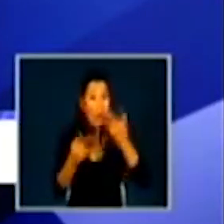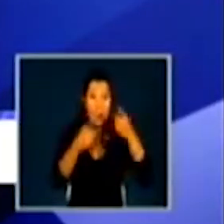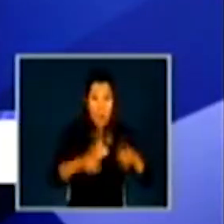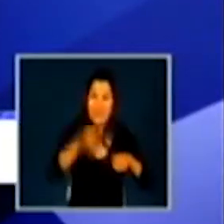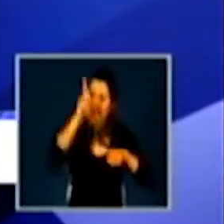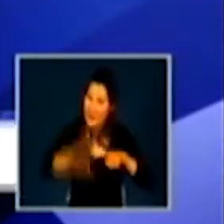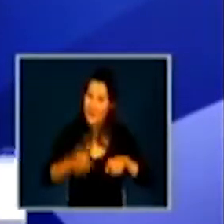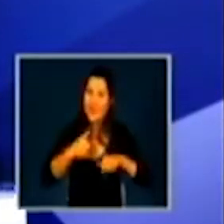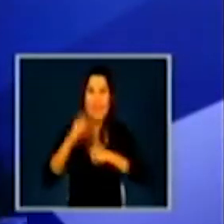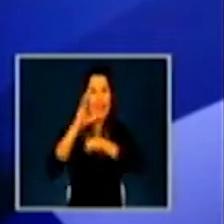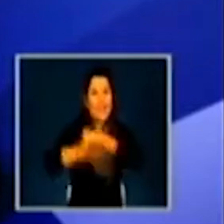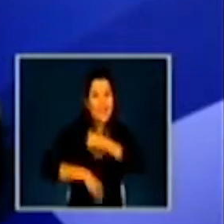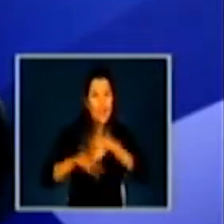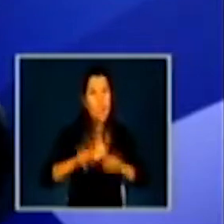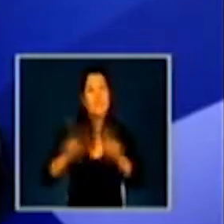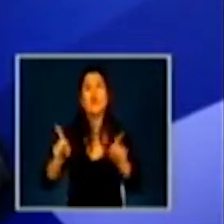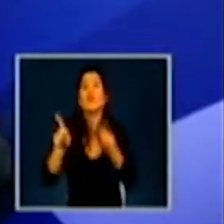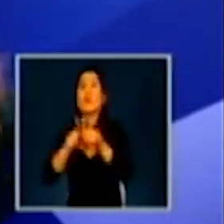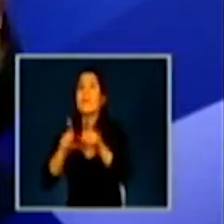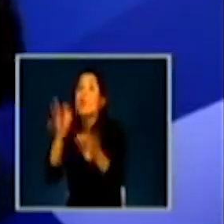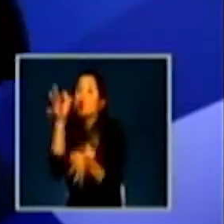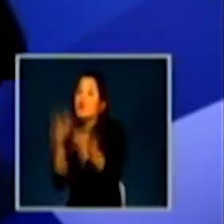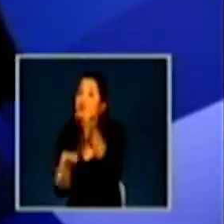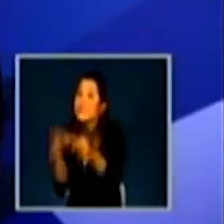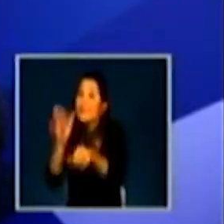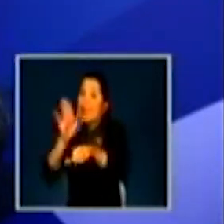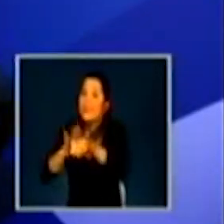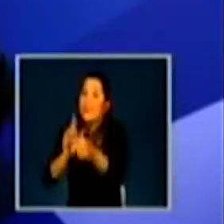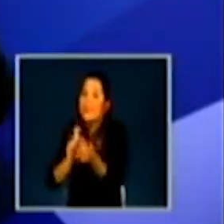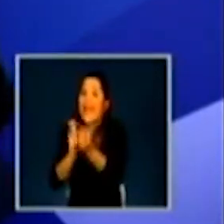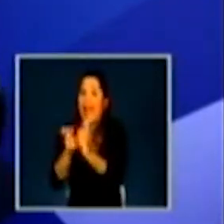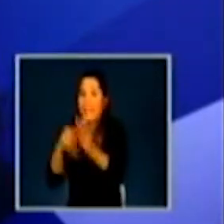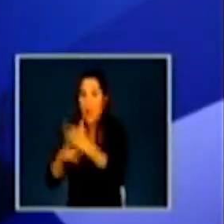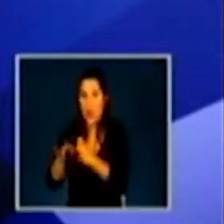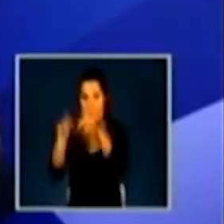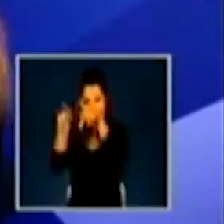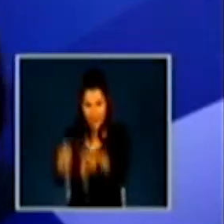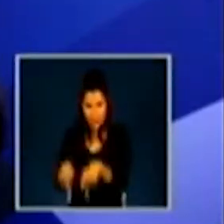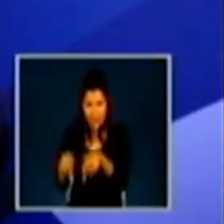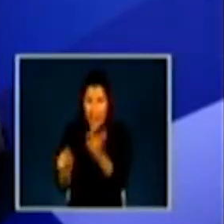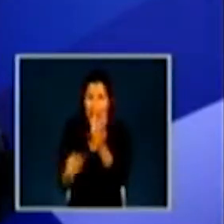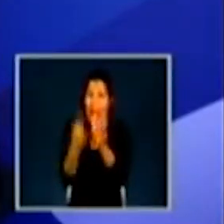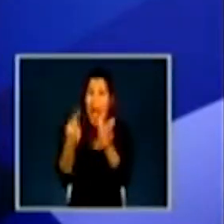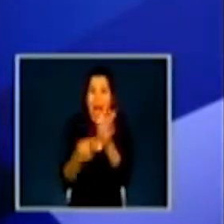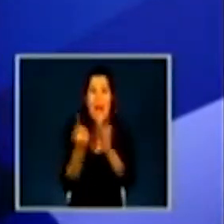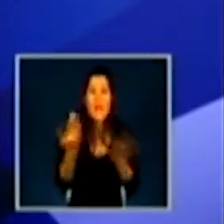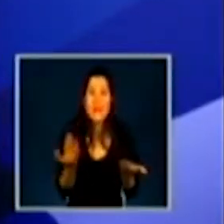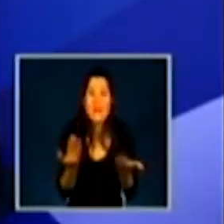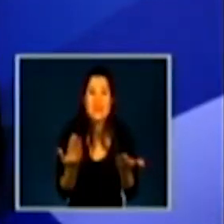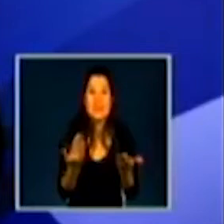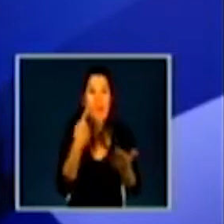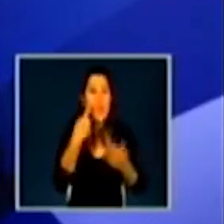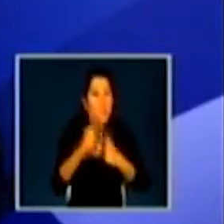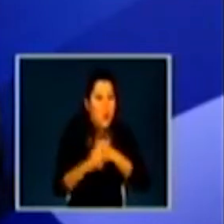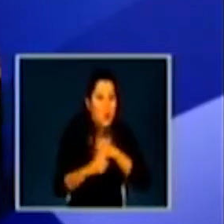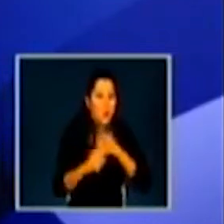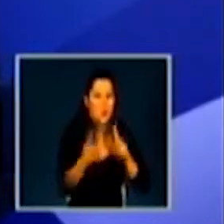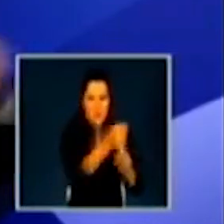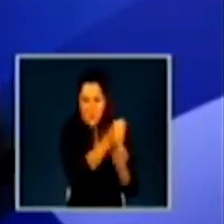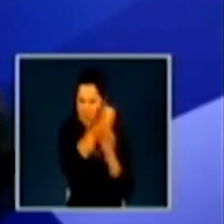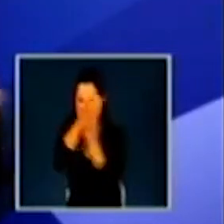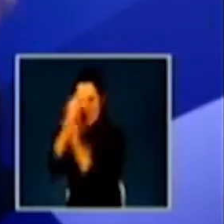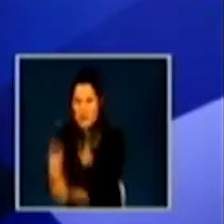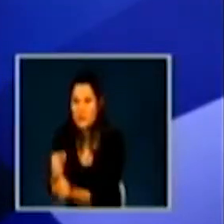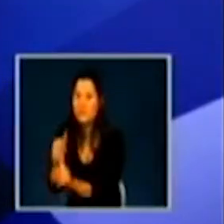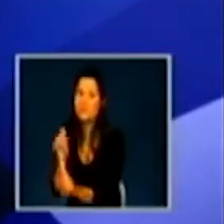haber justicia restaurativa. Muchas veces cuando hay un crimen por exclusión social es que ha fallado la sociedad. La mano dura, sin